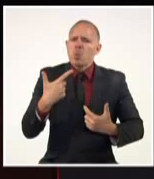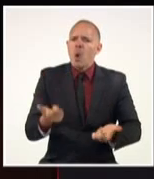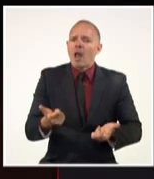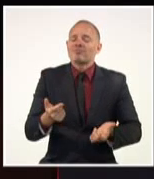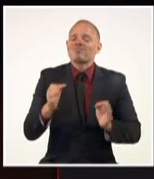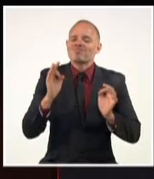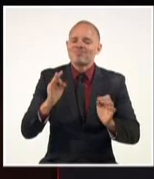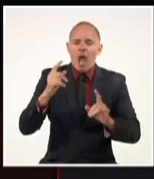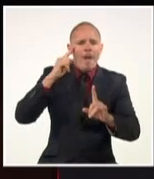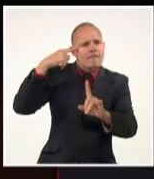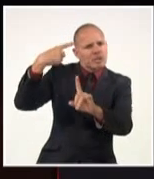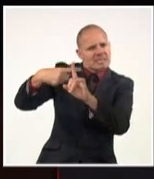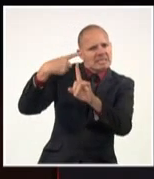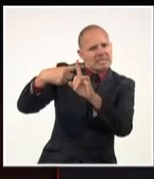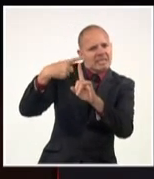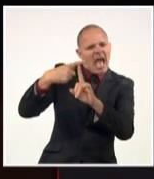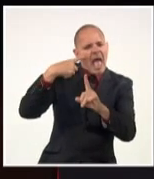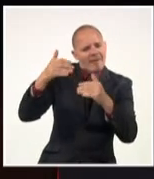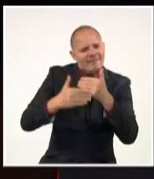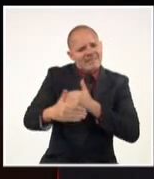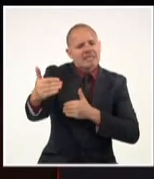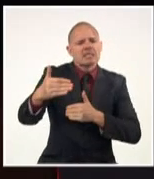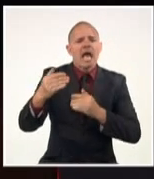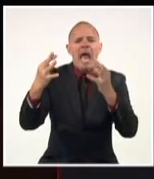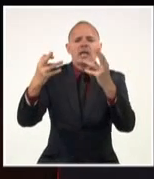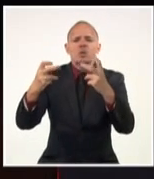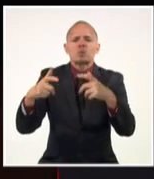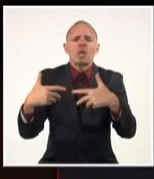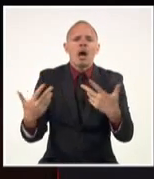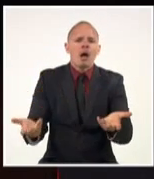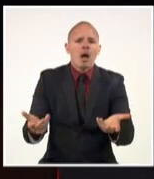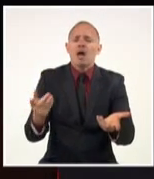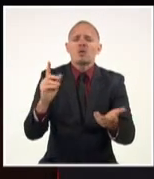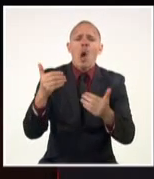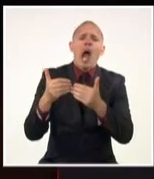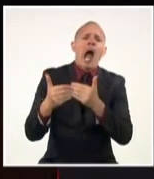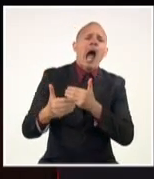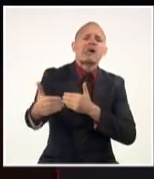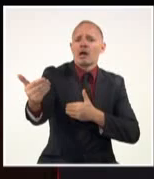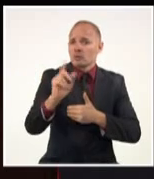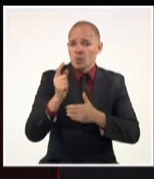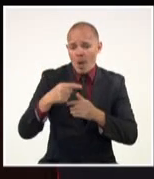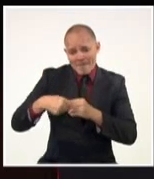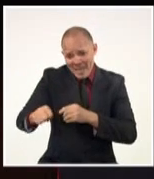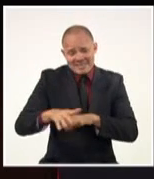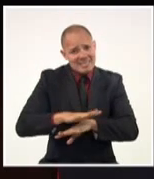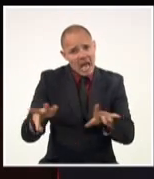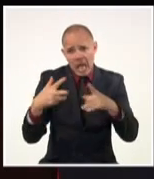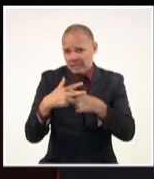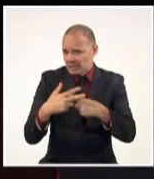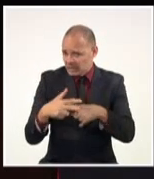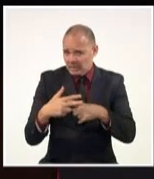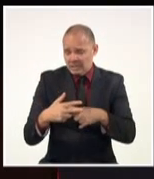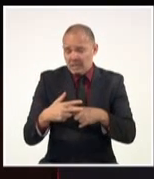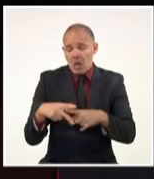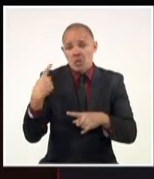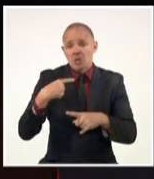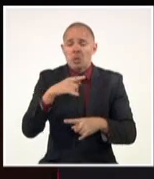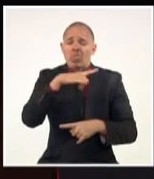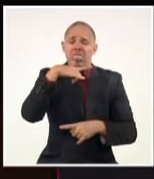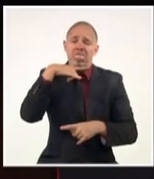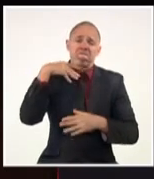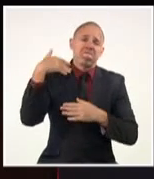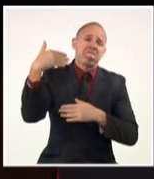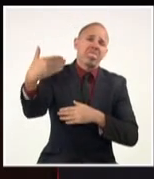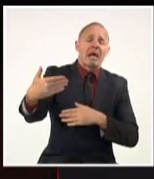positivos resultados inmediatos, conscientes de que lo que hagamos tarde ya no será útil. Me